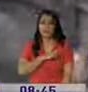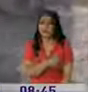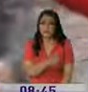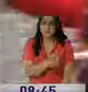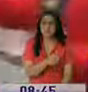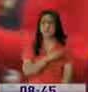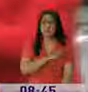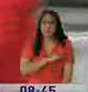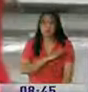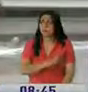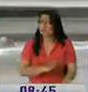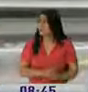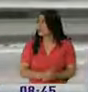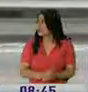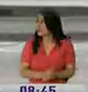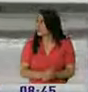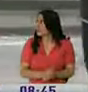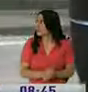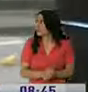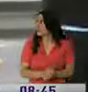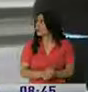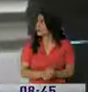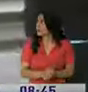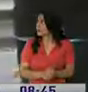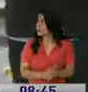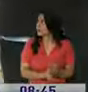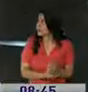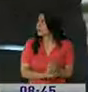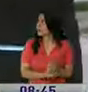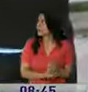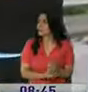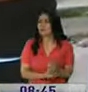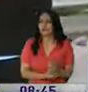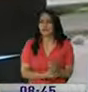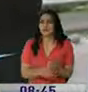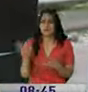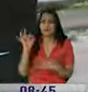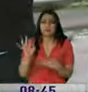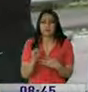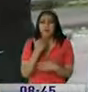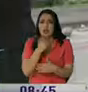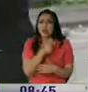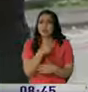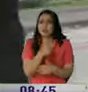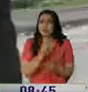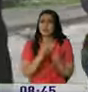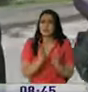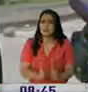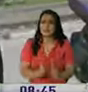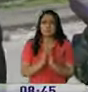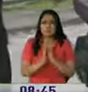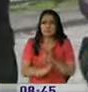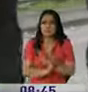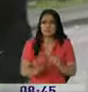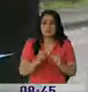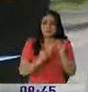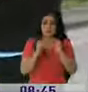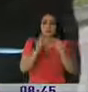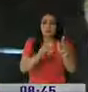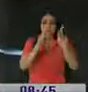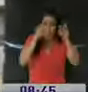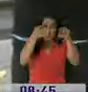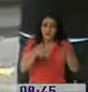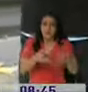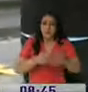Quito. ¿Ustedes van a tratar tal vez de ver por los presupuestos, por el pedido que han hecho los vecinos, tal vez ya la construcción de un puente